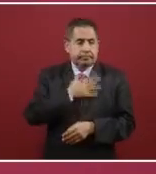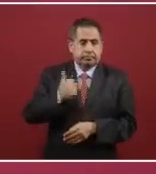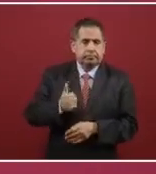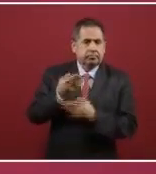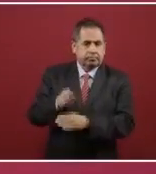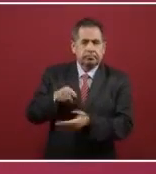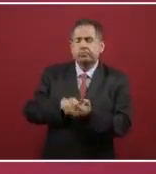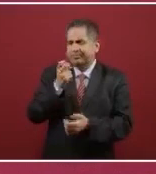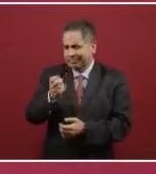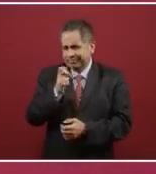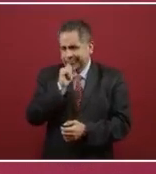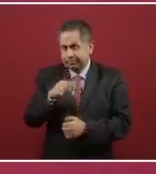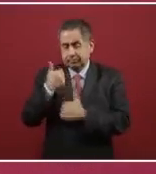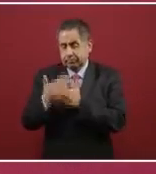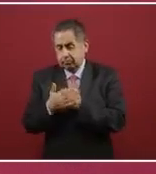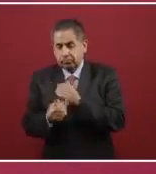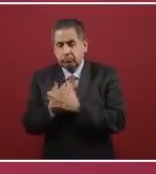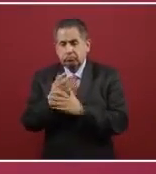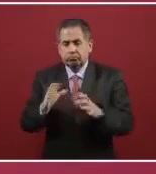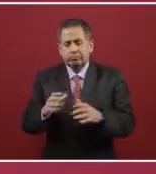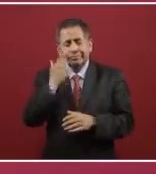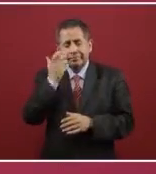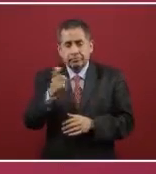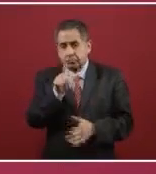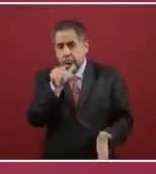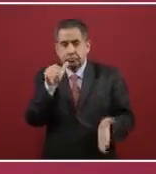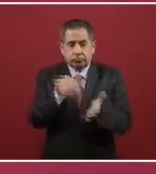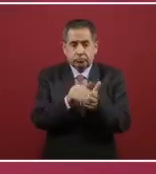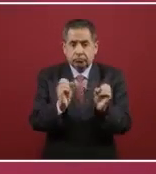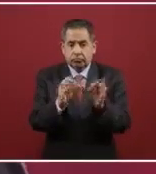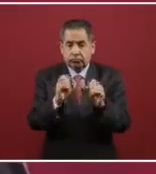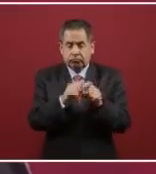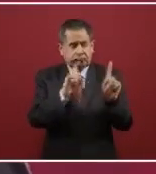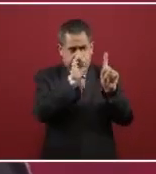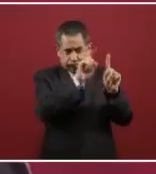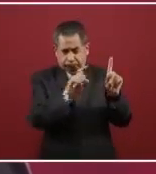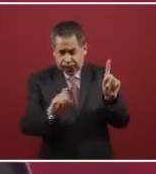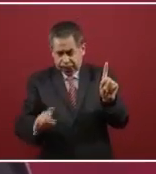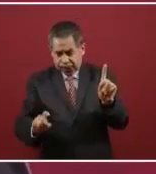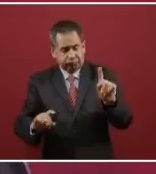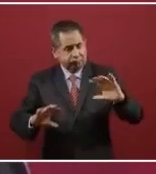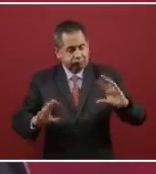Queremos pronto tener 7,000 sucursales